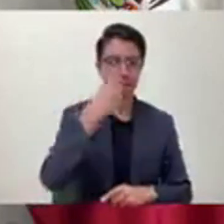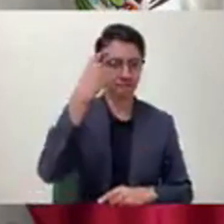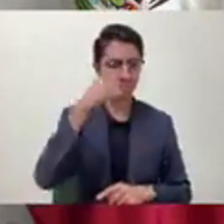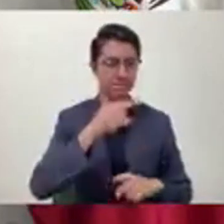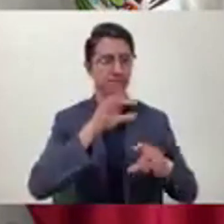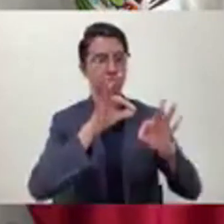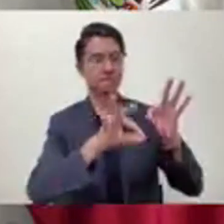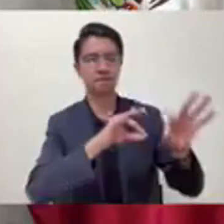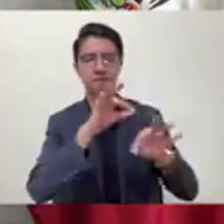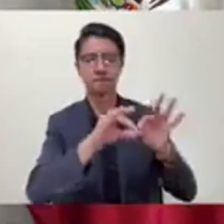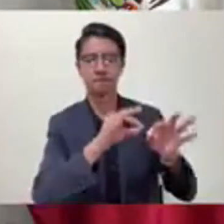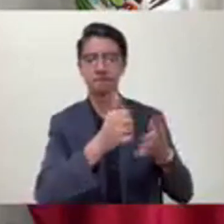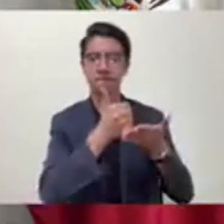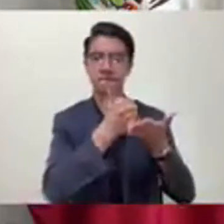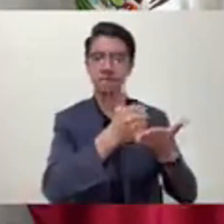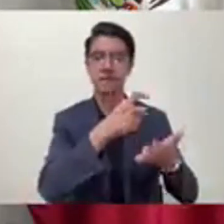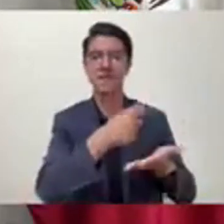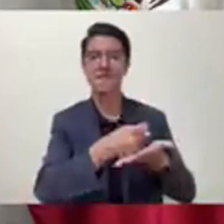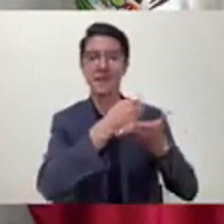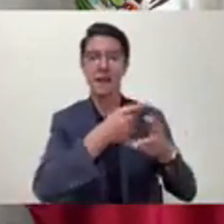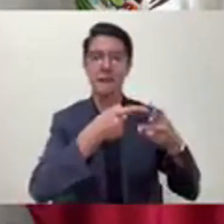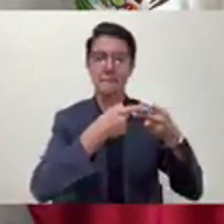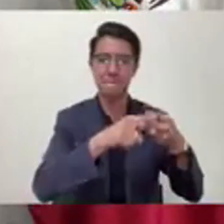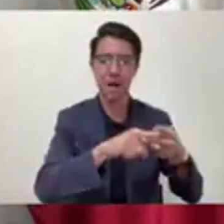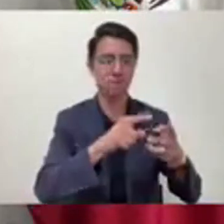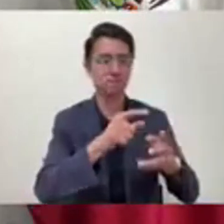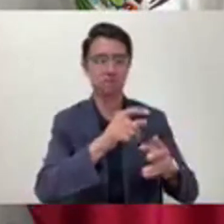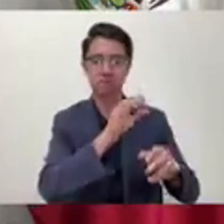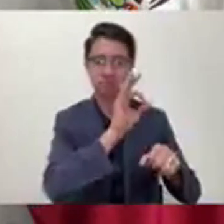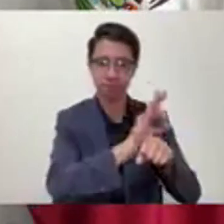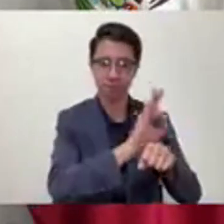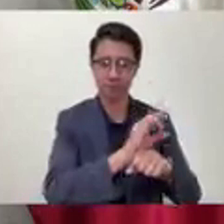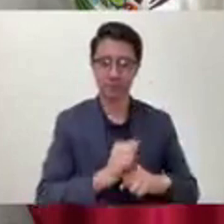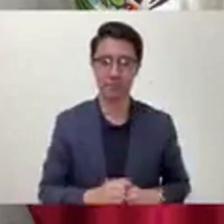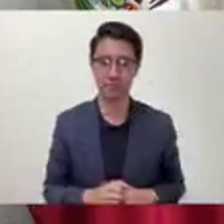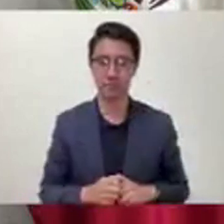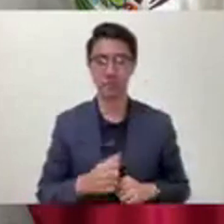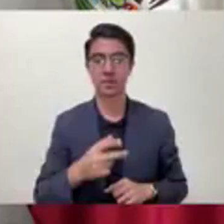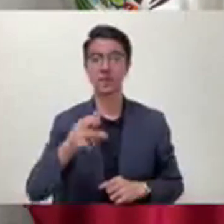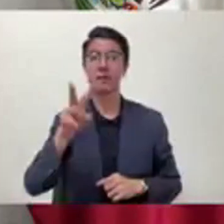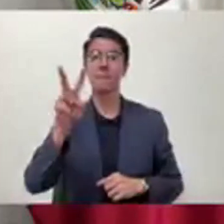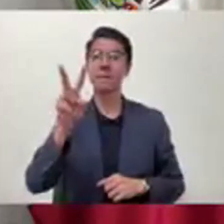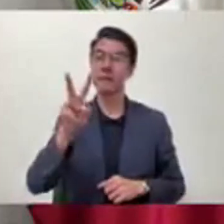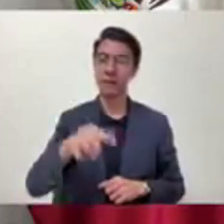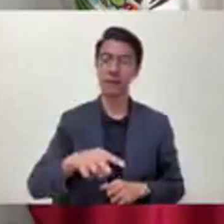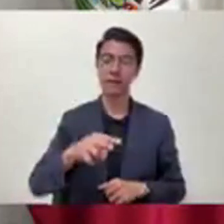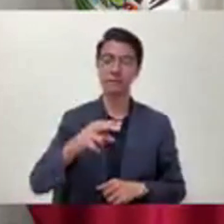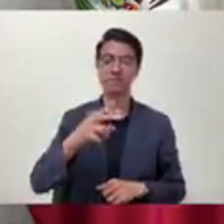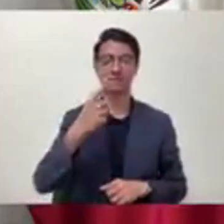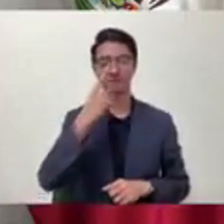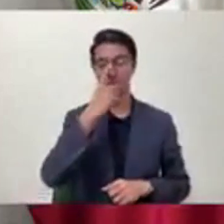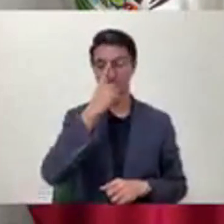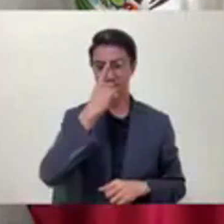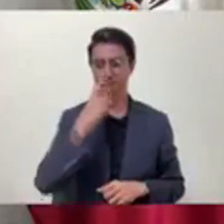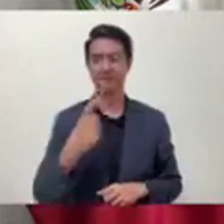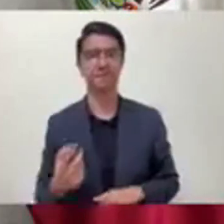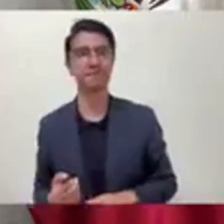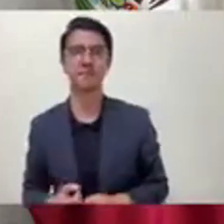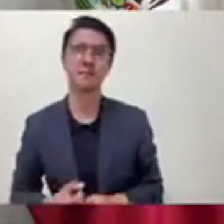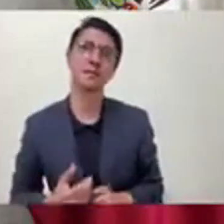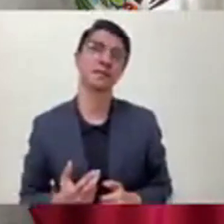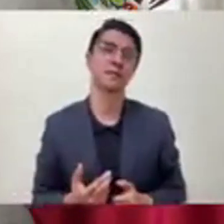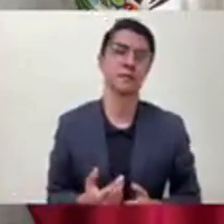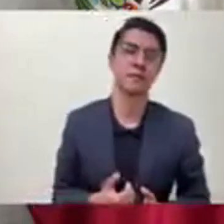ellos este y sí efectivamente no es que ella no es que vayan a estar en un lugar recluidos en la en la